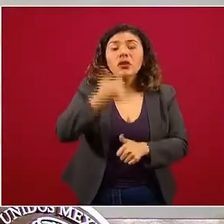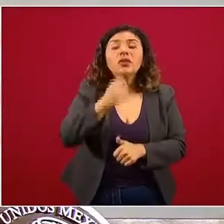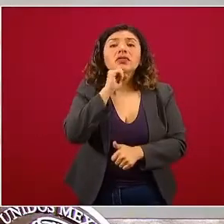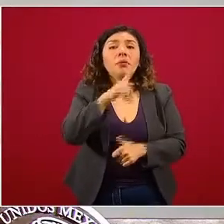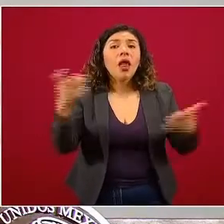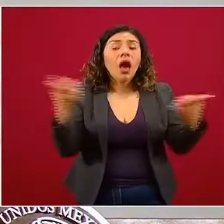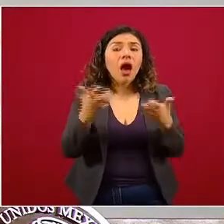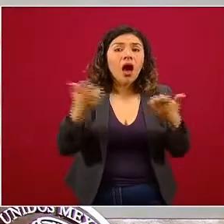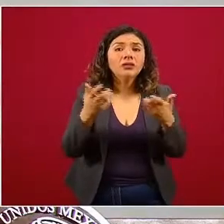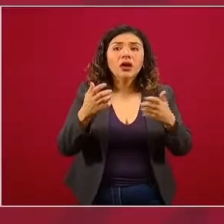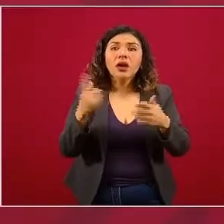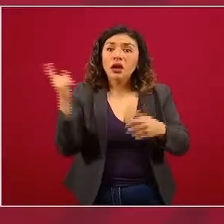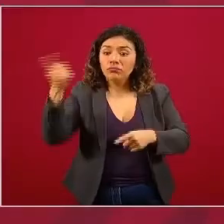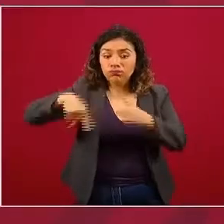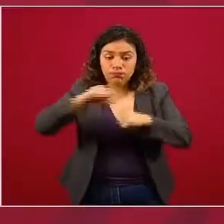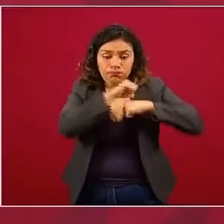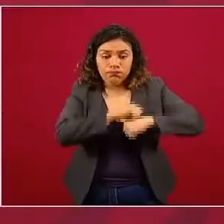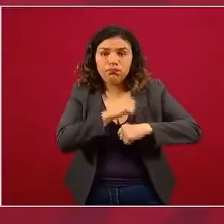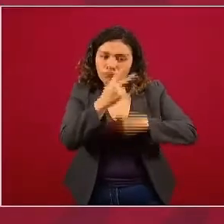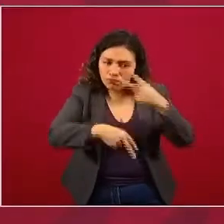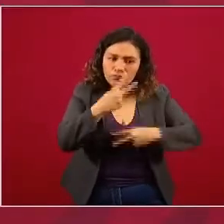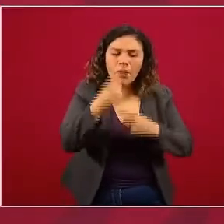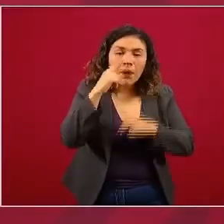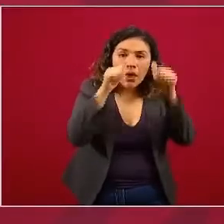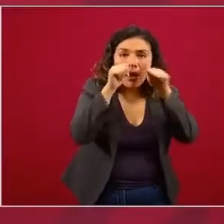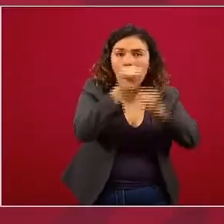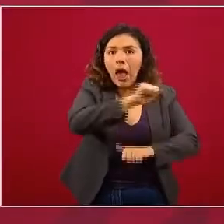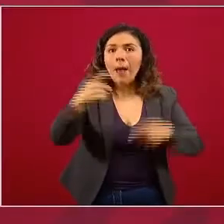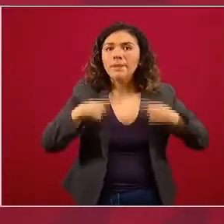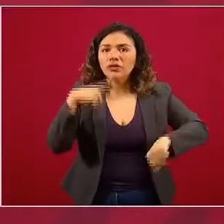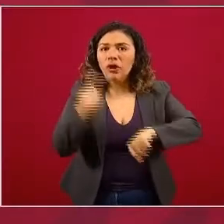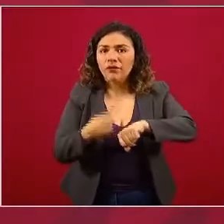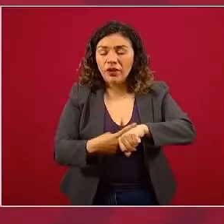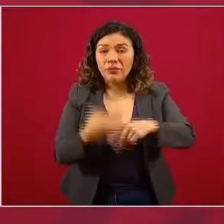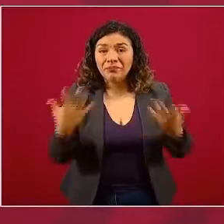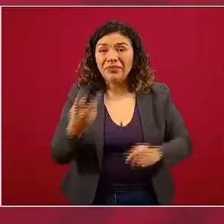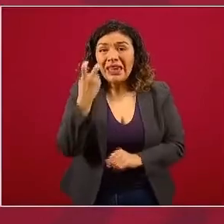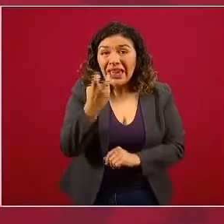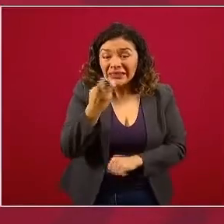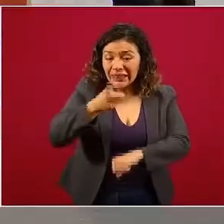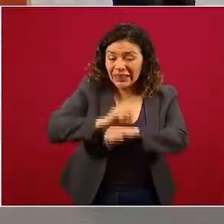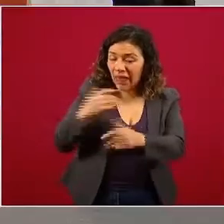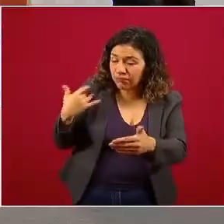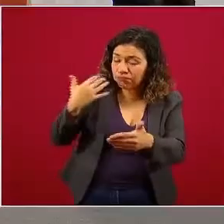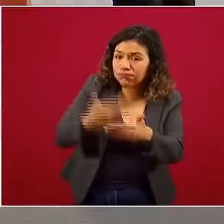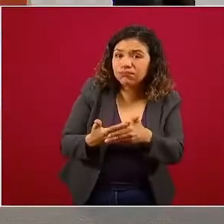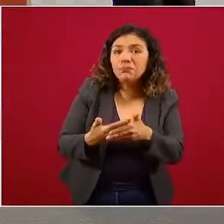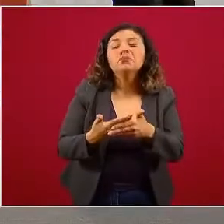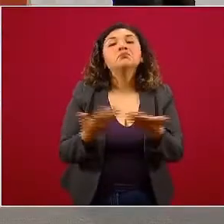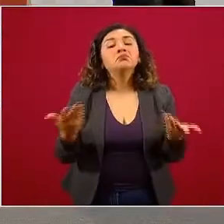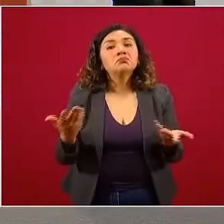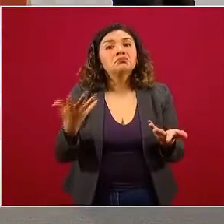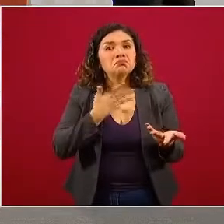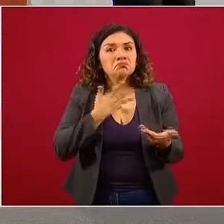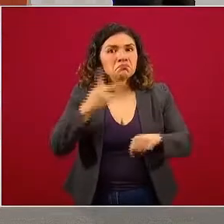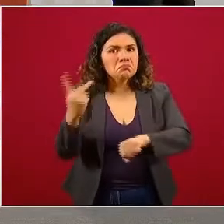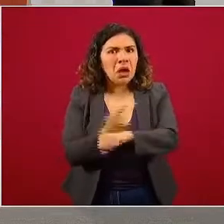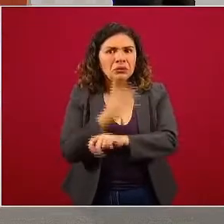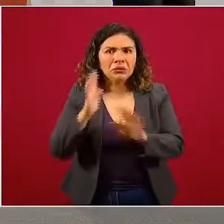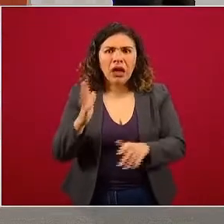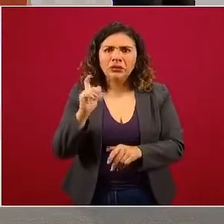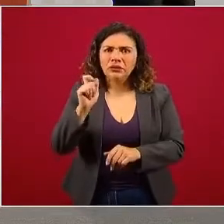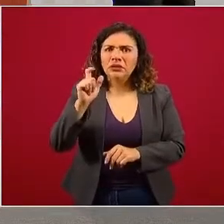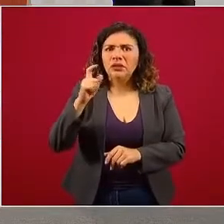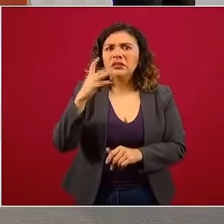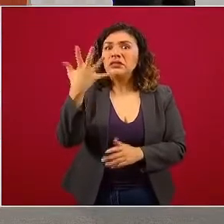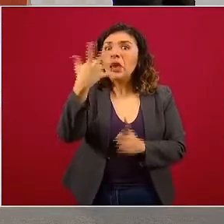operado también algunas de estas unidades de atención. Entonces, en general, en estos días que han transcurrido, que son